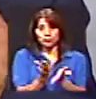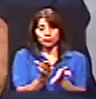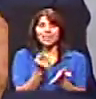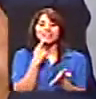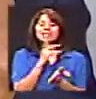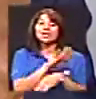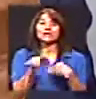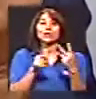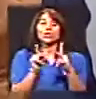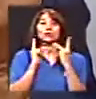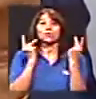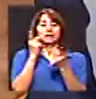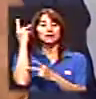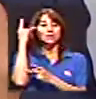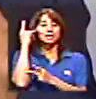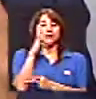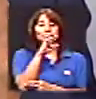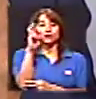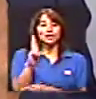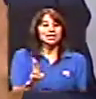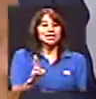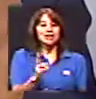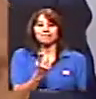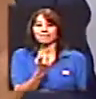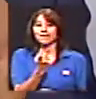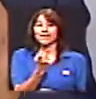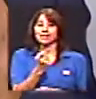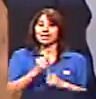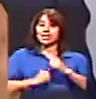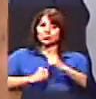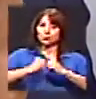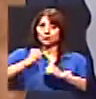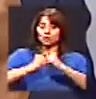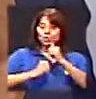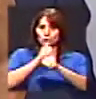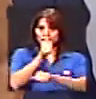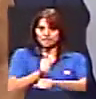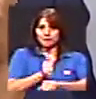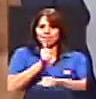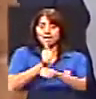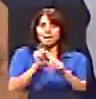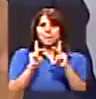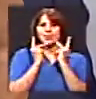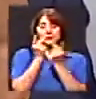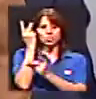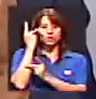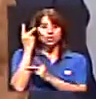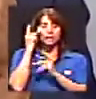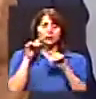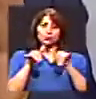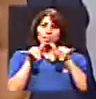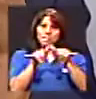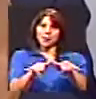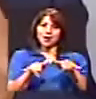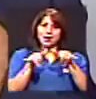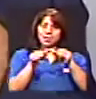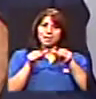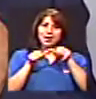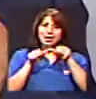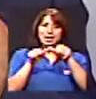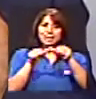carecen de estructuras que los definan como partidos políticos permanentes, como partidos con una fuerza